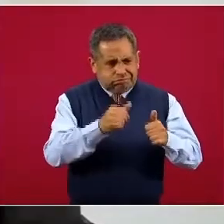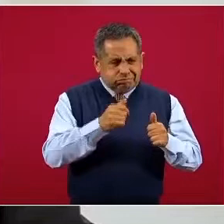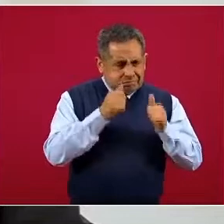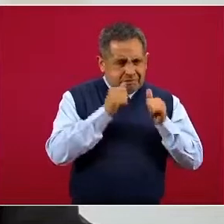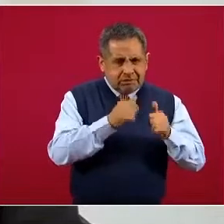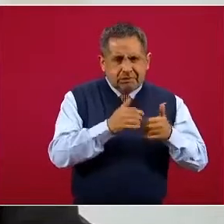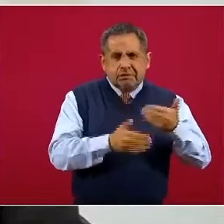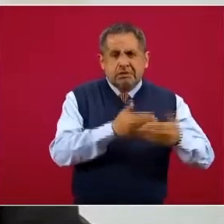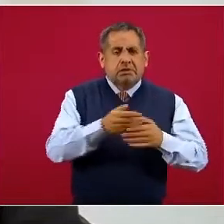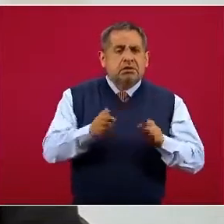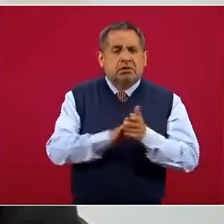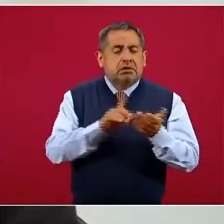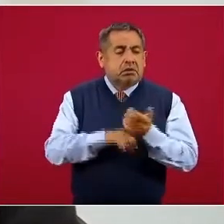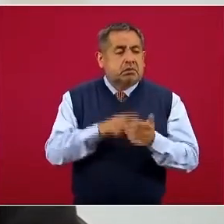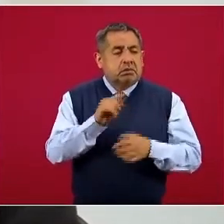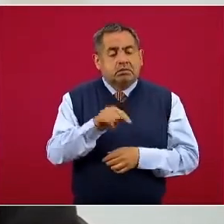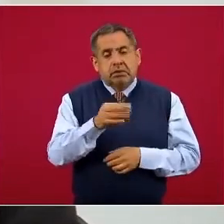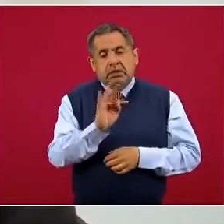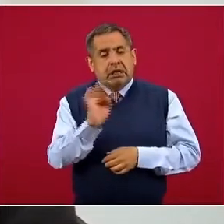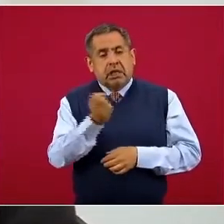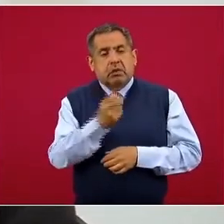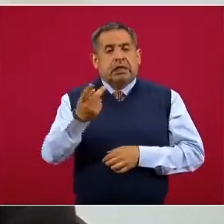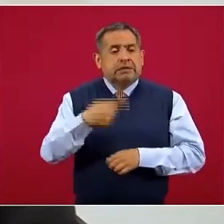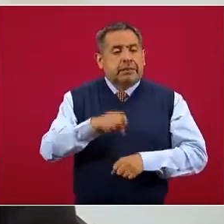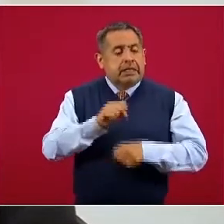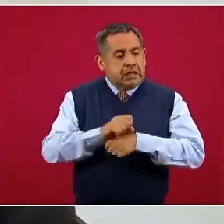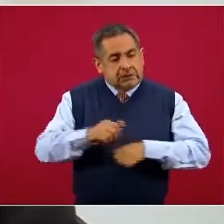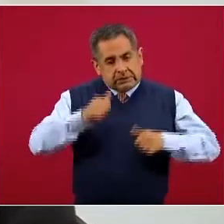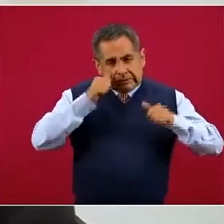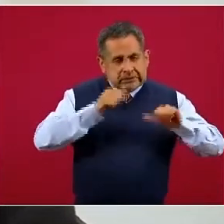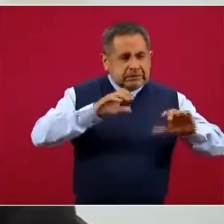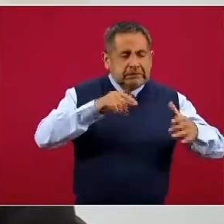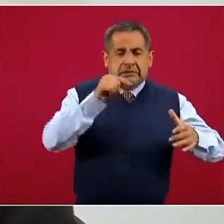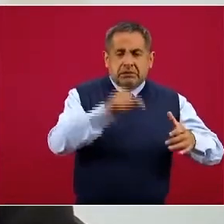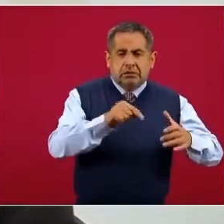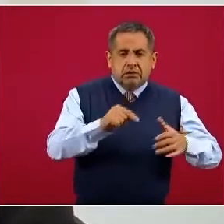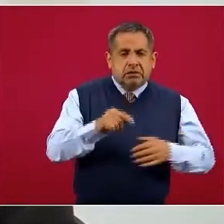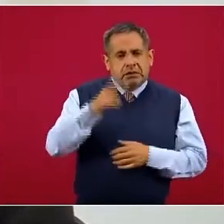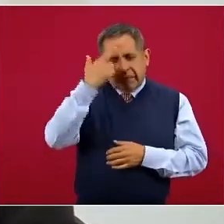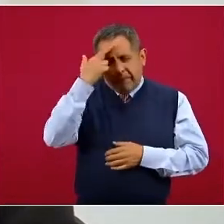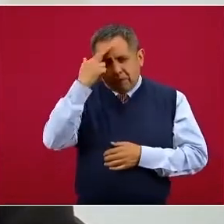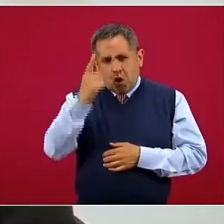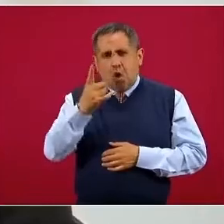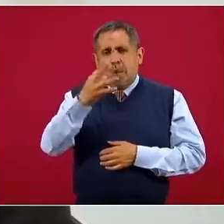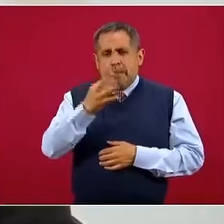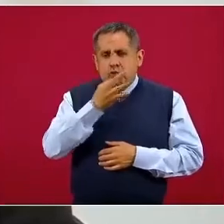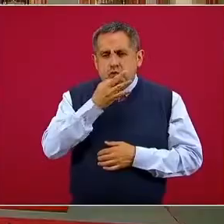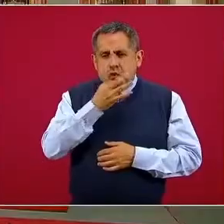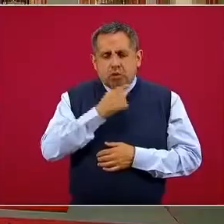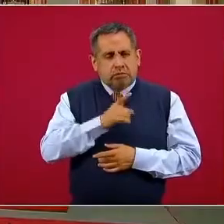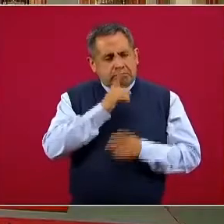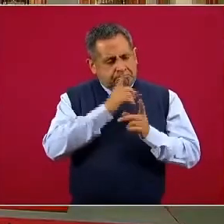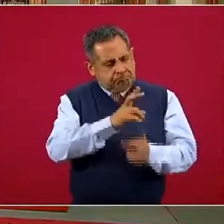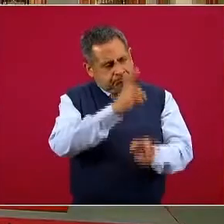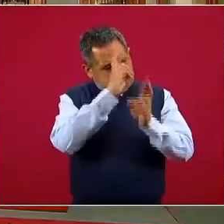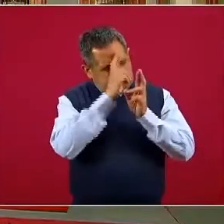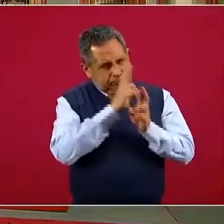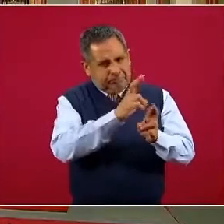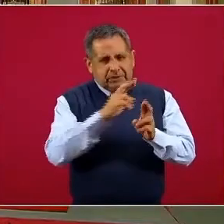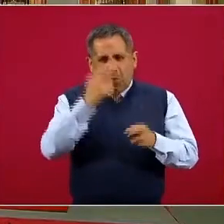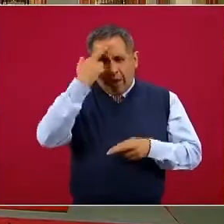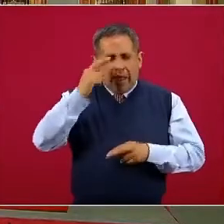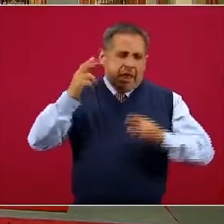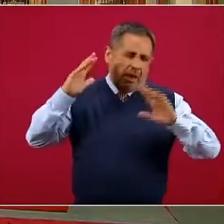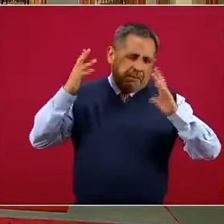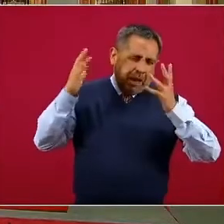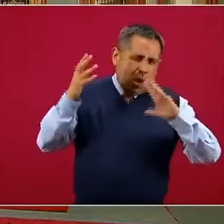quienes durante varias semanas se les dedicó un minuto para darles un